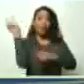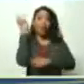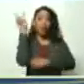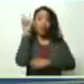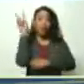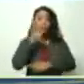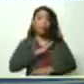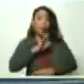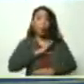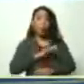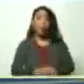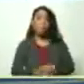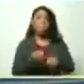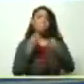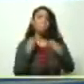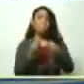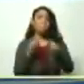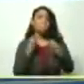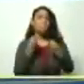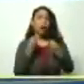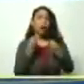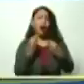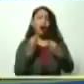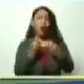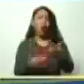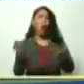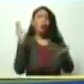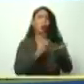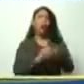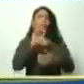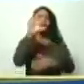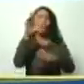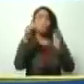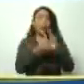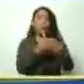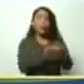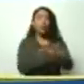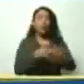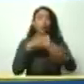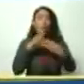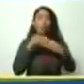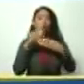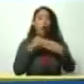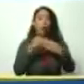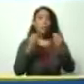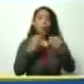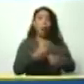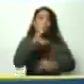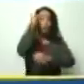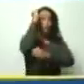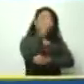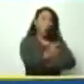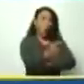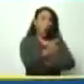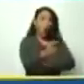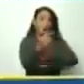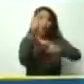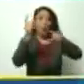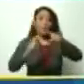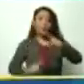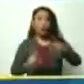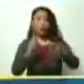para repatriar 3 mil millones de dólares para invertir en electricidad